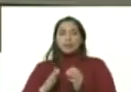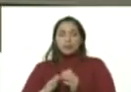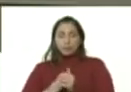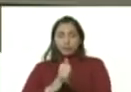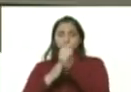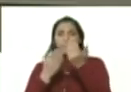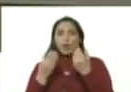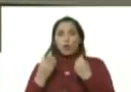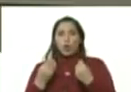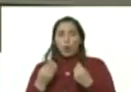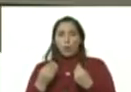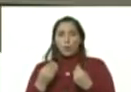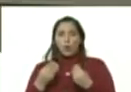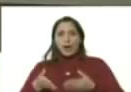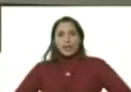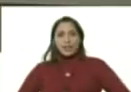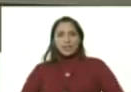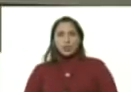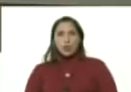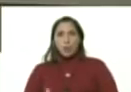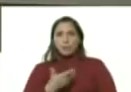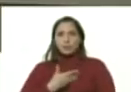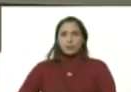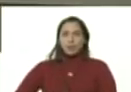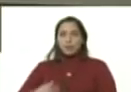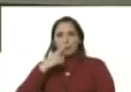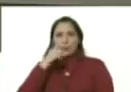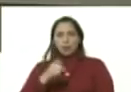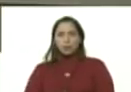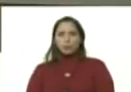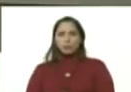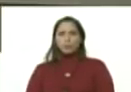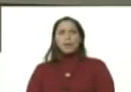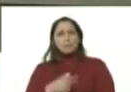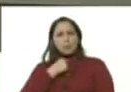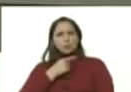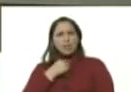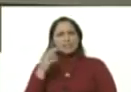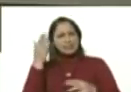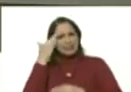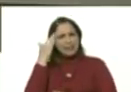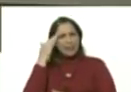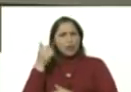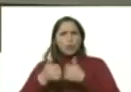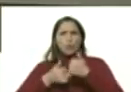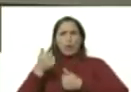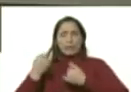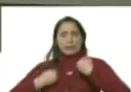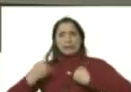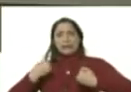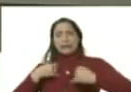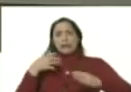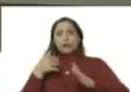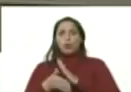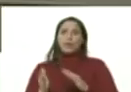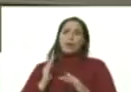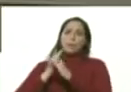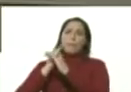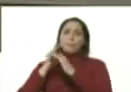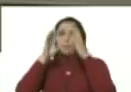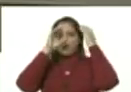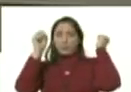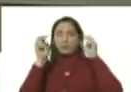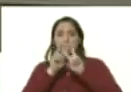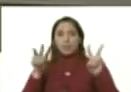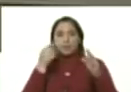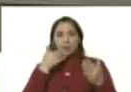como Nicolás Maduro Guerra. Nos gustaría conocer el impacto que tienen también estas sanciones en torno a la diplomacia de